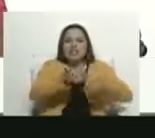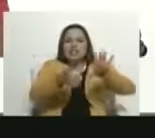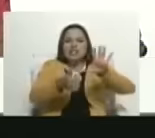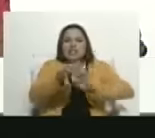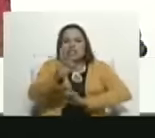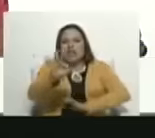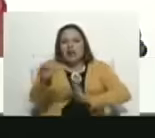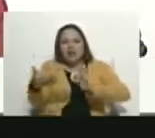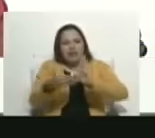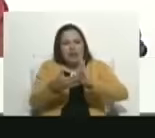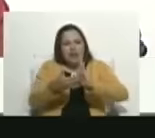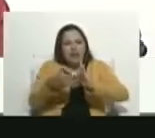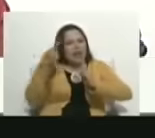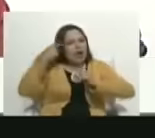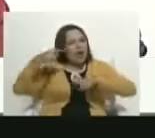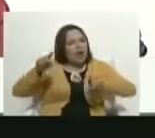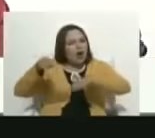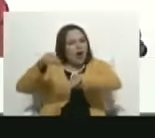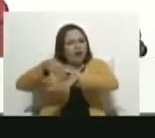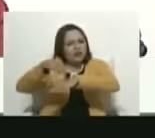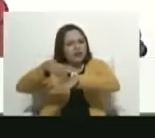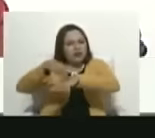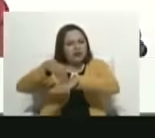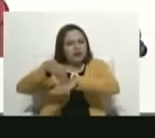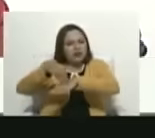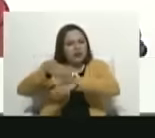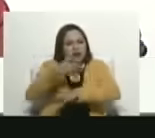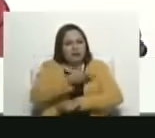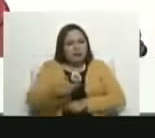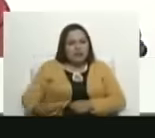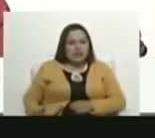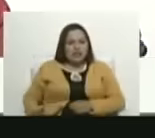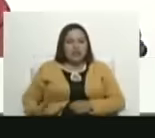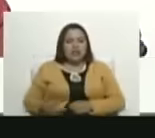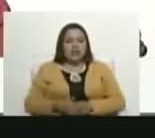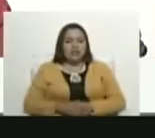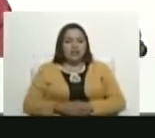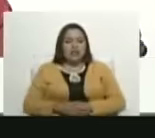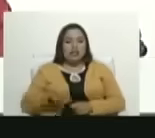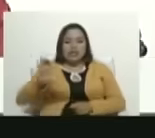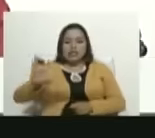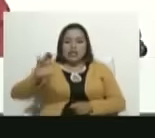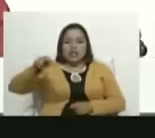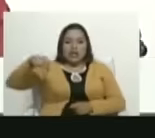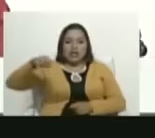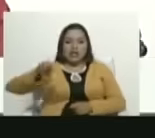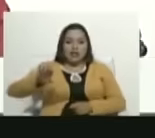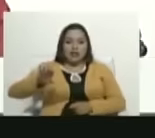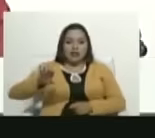563.000 creo que anunció el presidente del CNE.